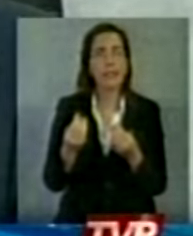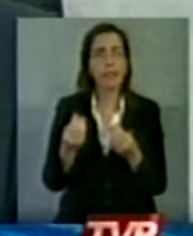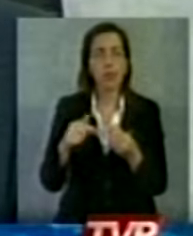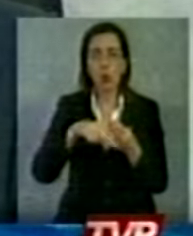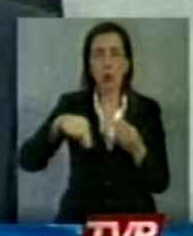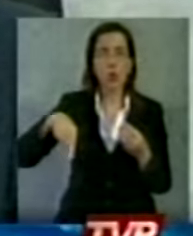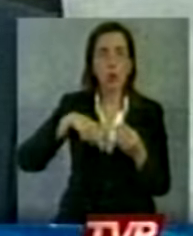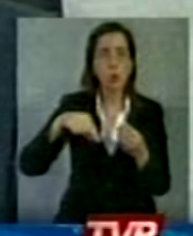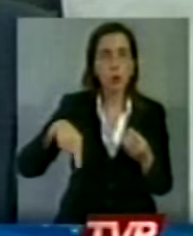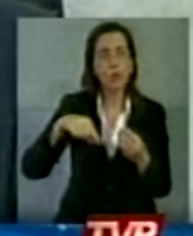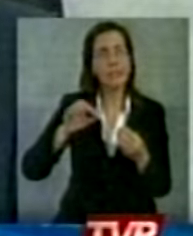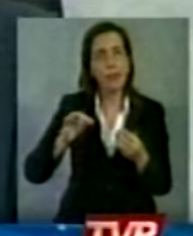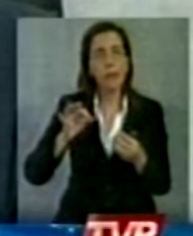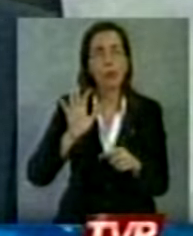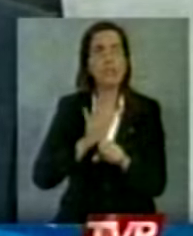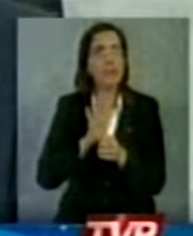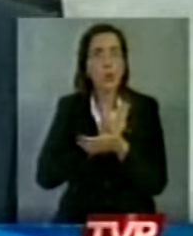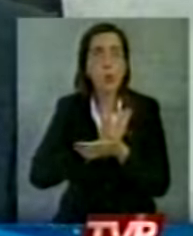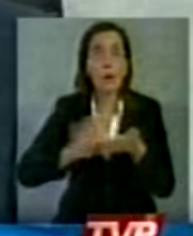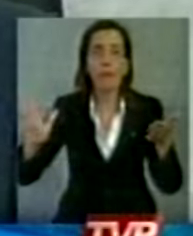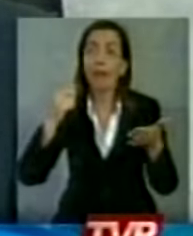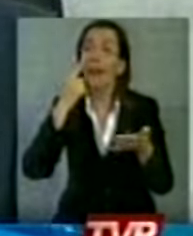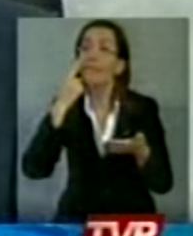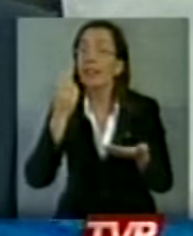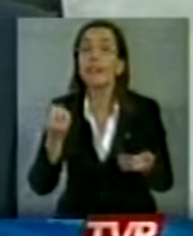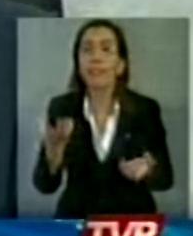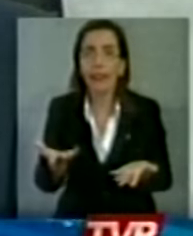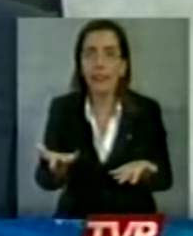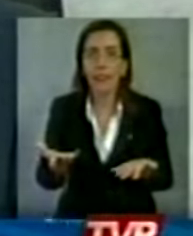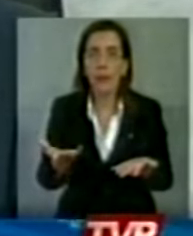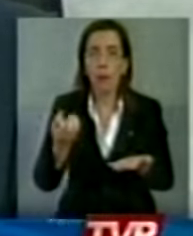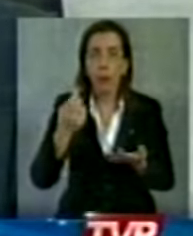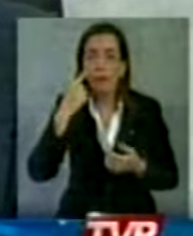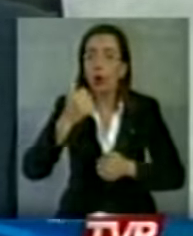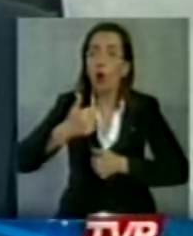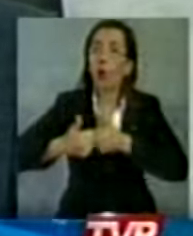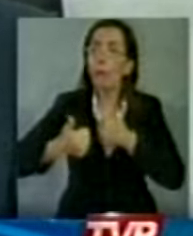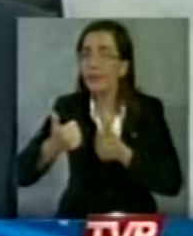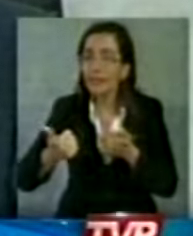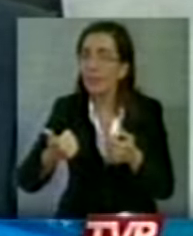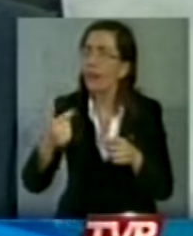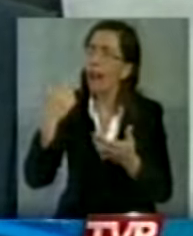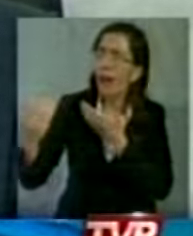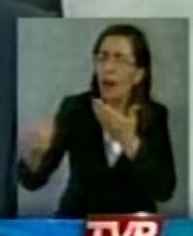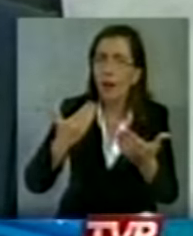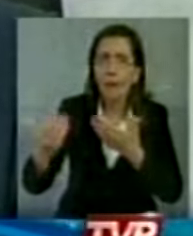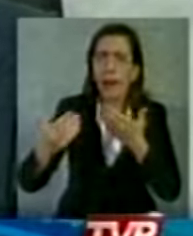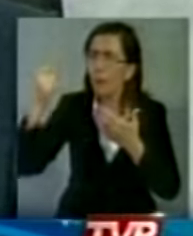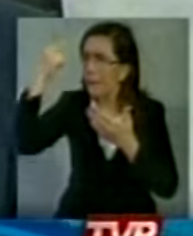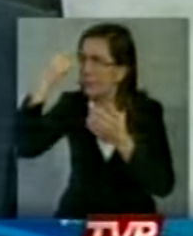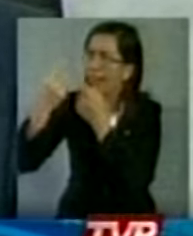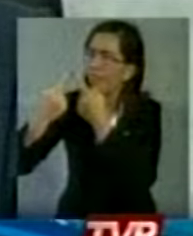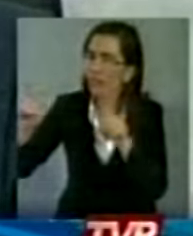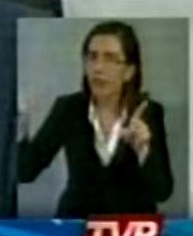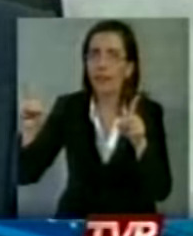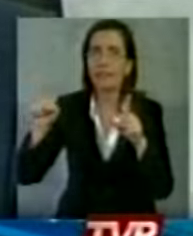señores legisladores, es un nuevo desafío. Es un desafío a convivir con las diferencias de visión